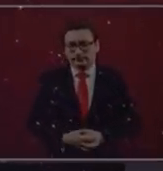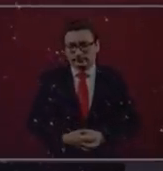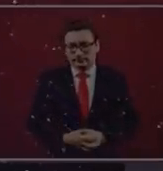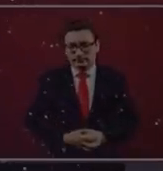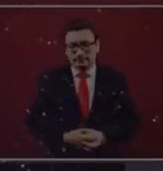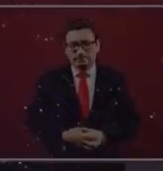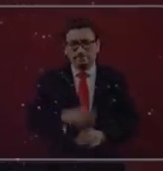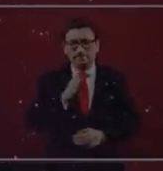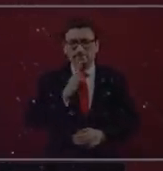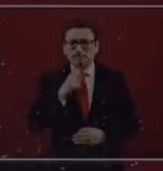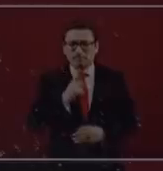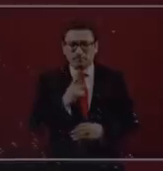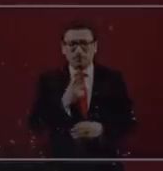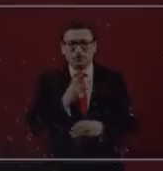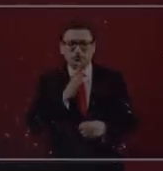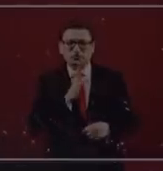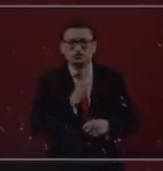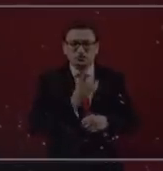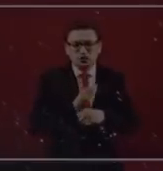universidades.